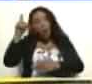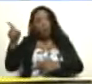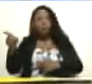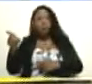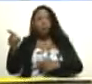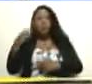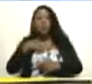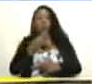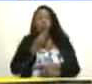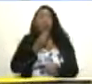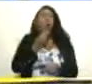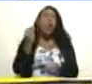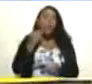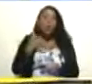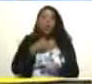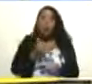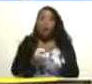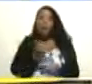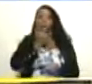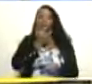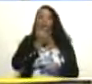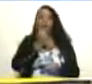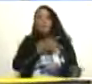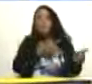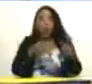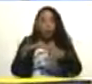Éramos bien jóvenes y no nos pelábamos. Los